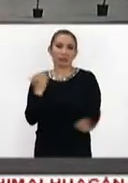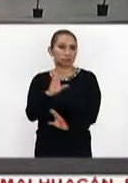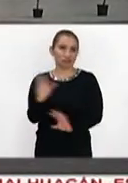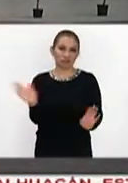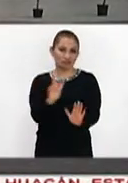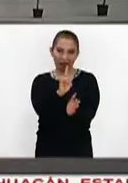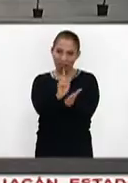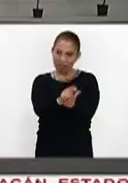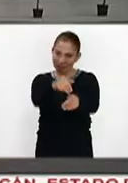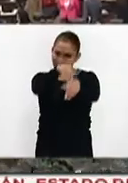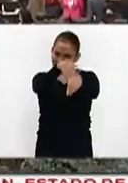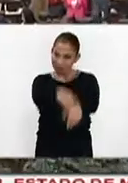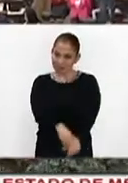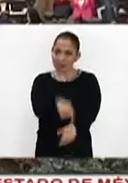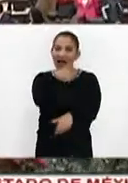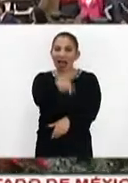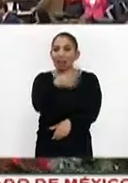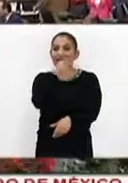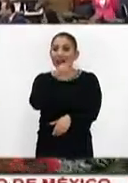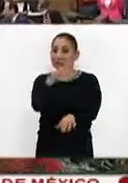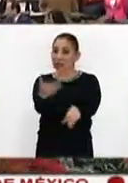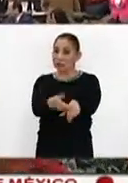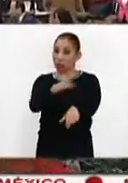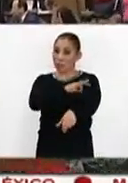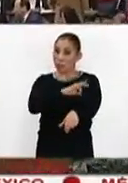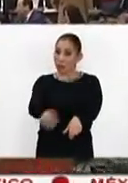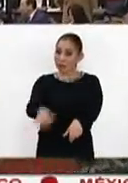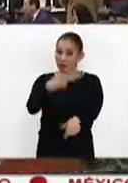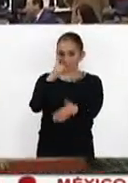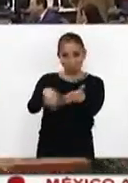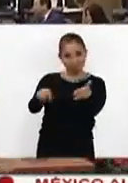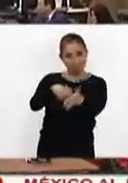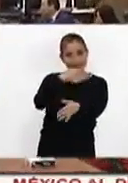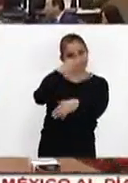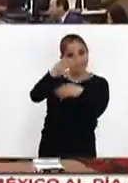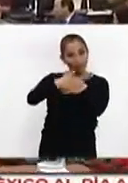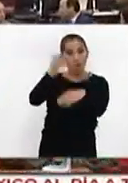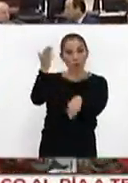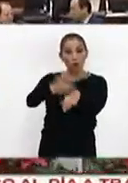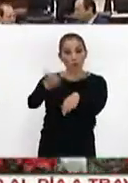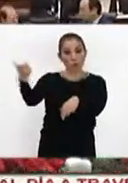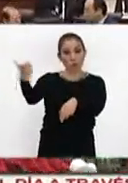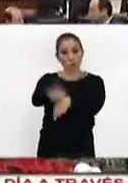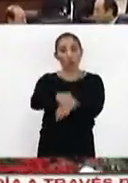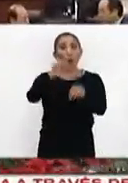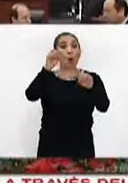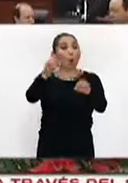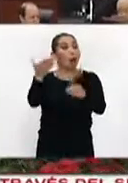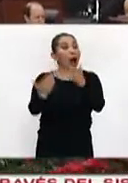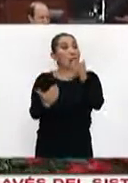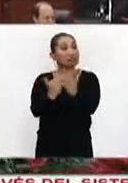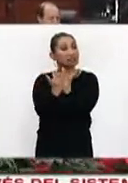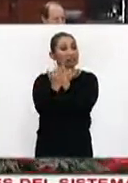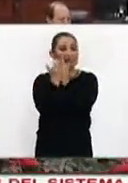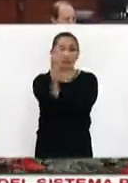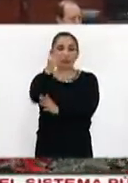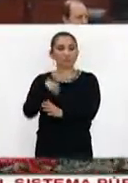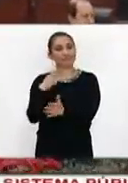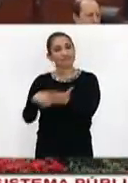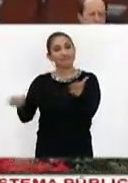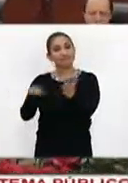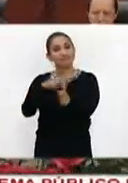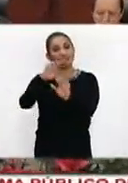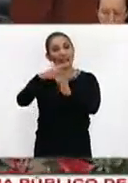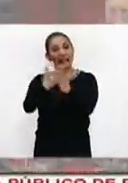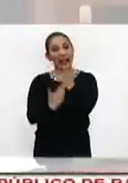acate la ley. Además, informó que las sanciones pueden ir desde amonestaciones hasta multas económicas o, en casos extremos, la negativa